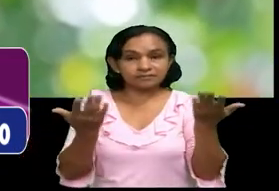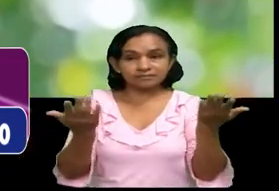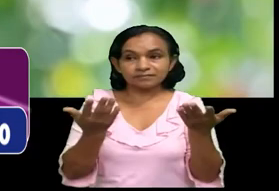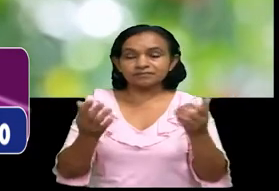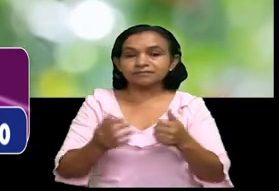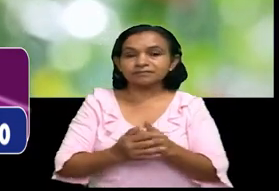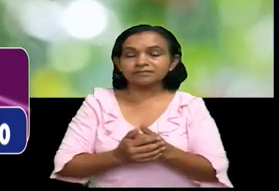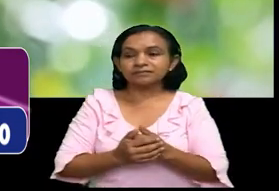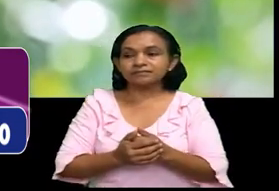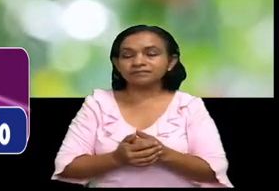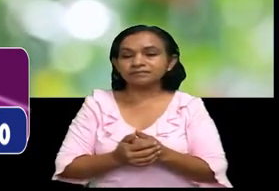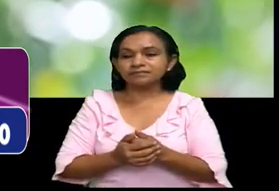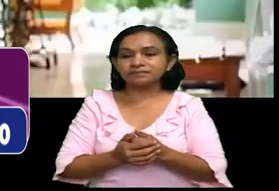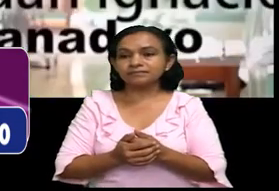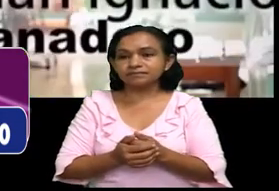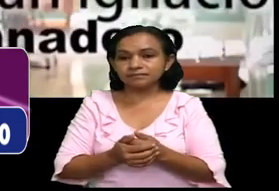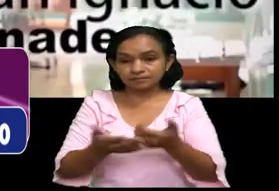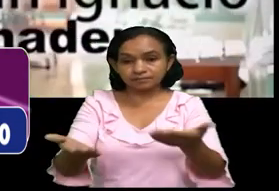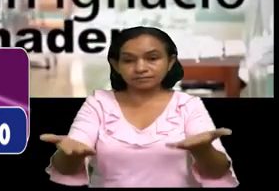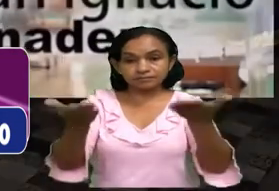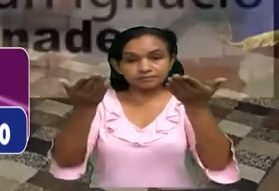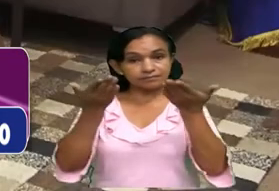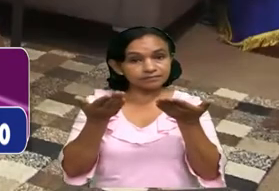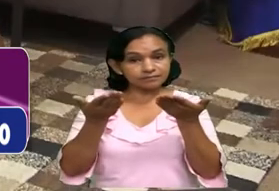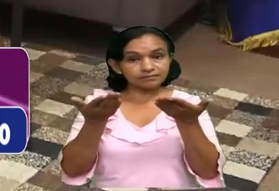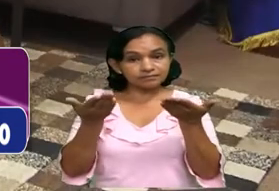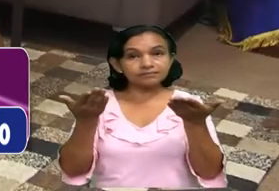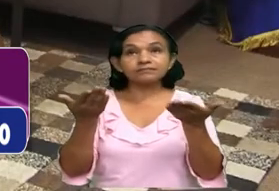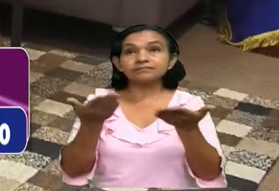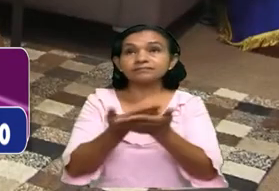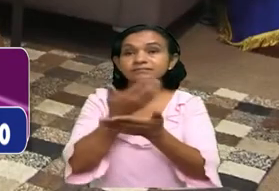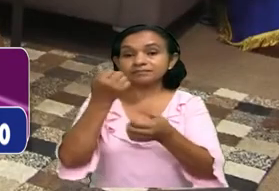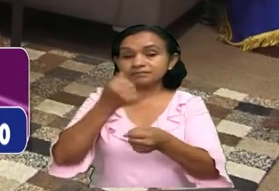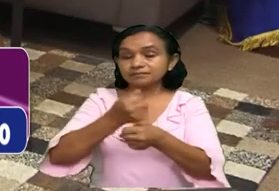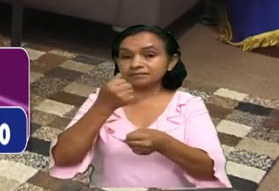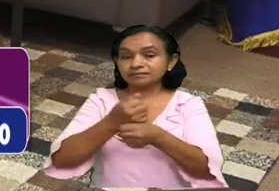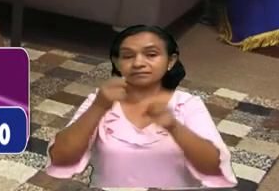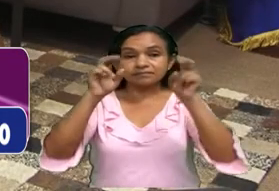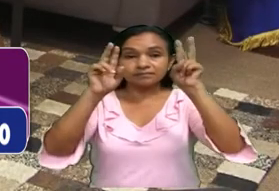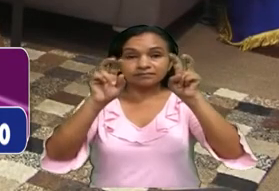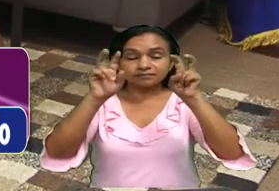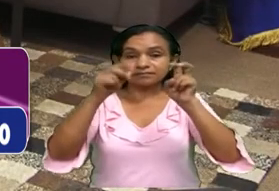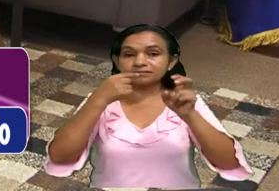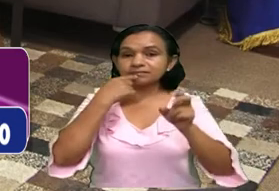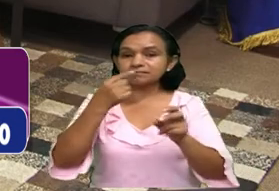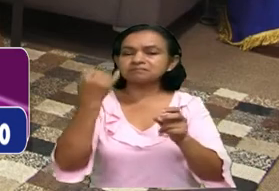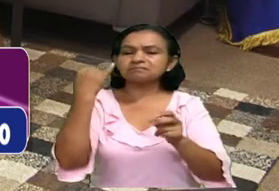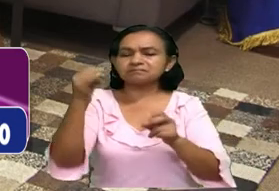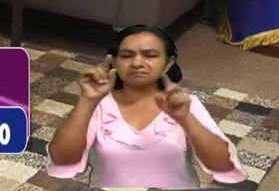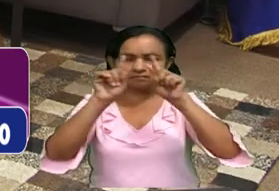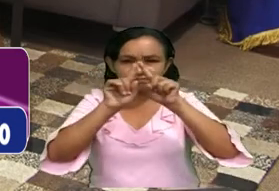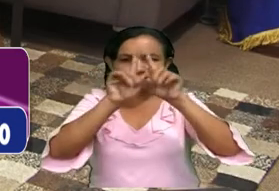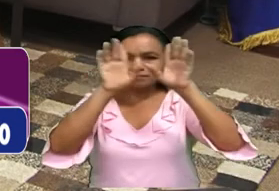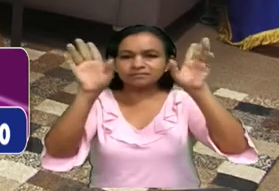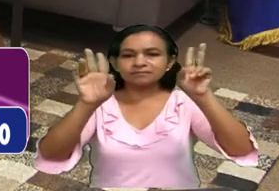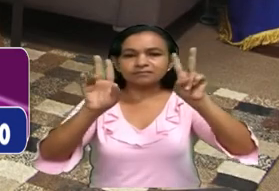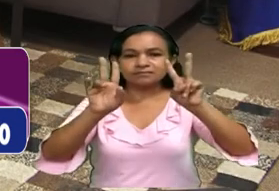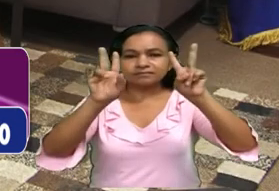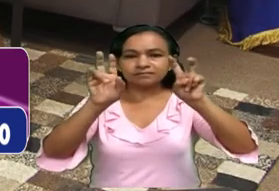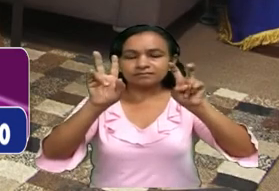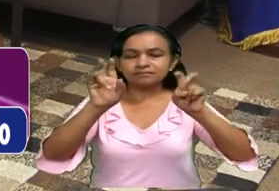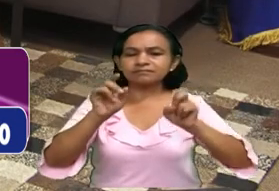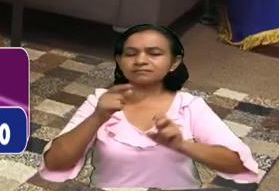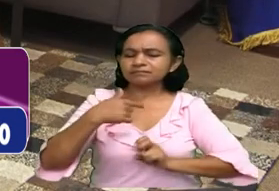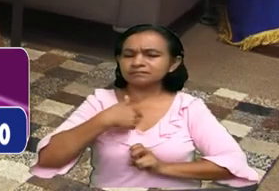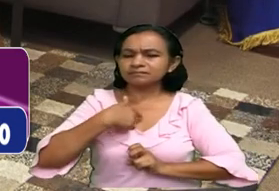cuando nos presentan una estrategia que tiene que ver con todos estos temas, decimos, estamos claros que es en los temas en los que